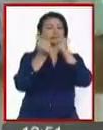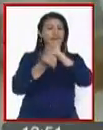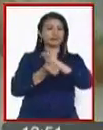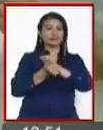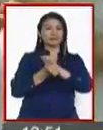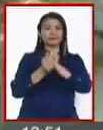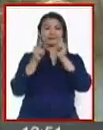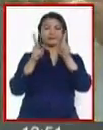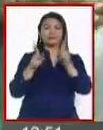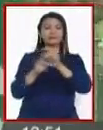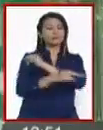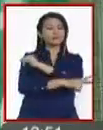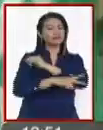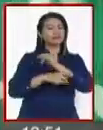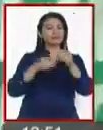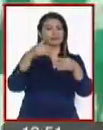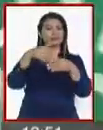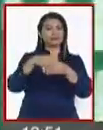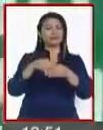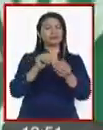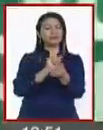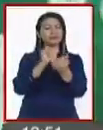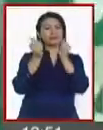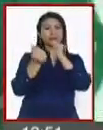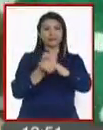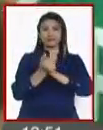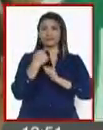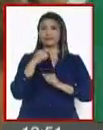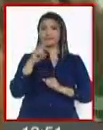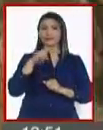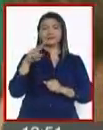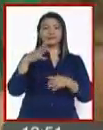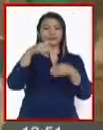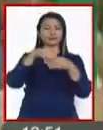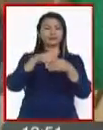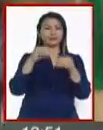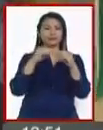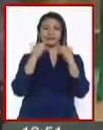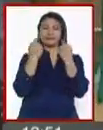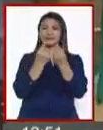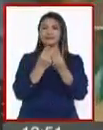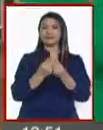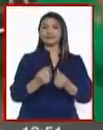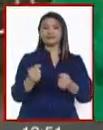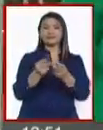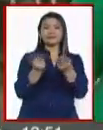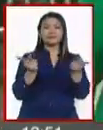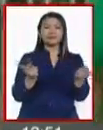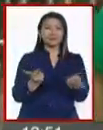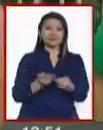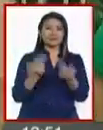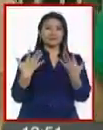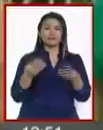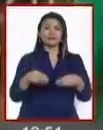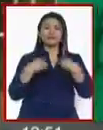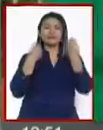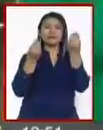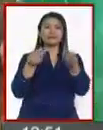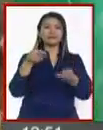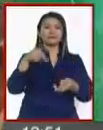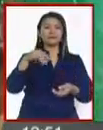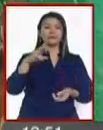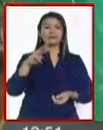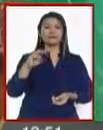estos sinvergüenza, robavotos. Se los han cambiado. Los 22 votos de nuestro compañero de provincia de Puerto Quijarro se los han dado a